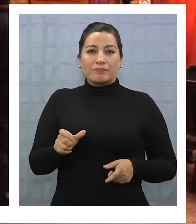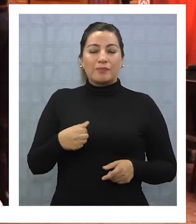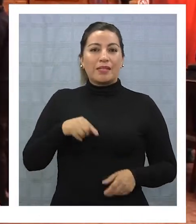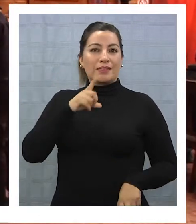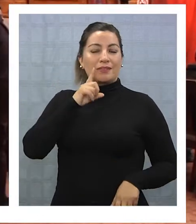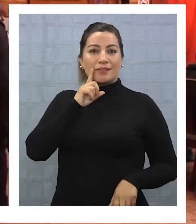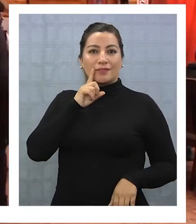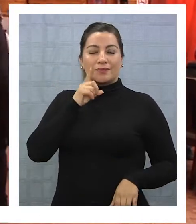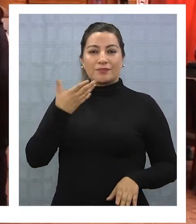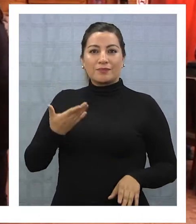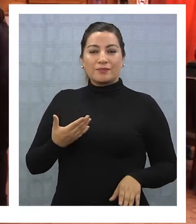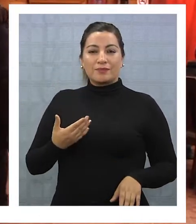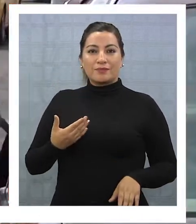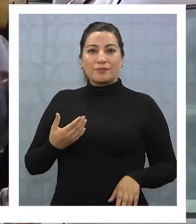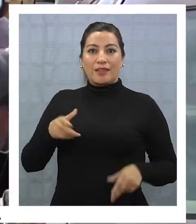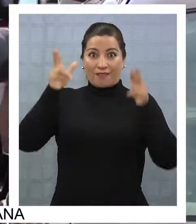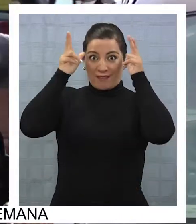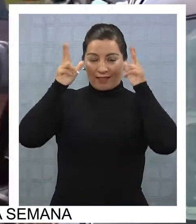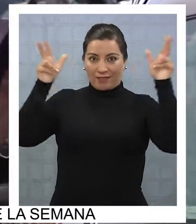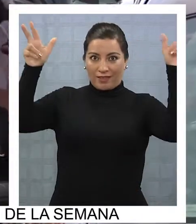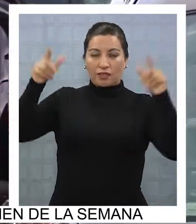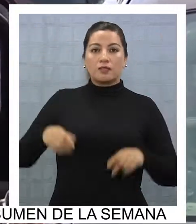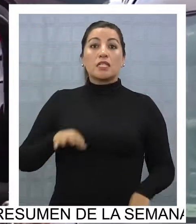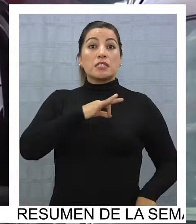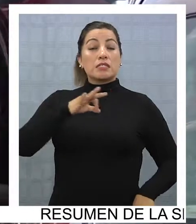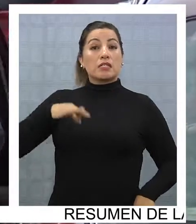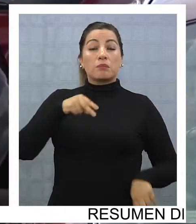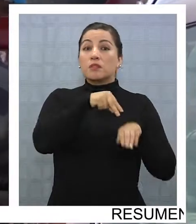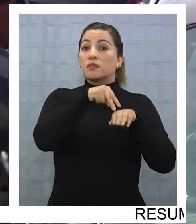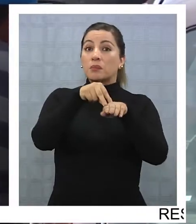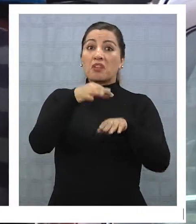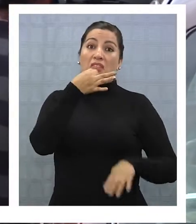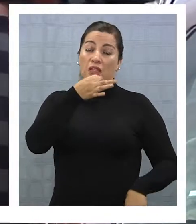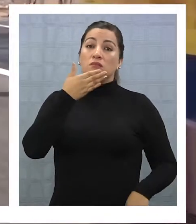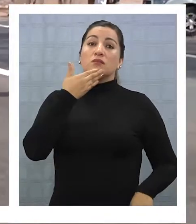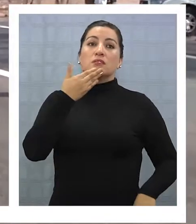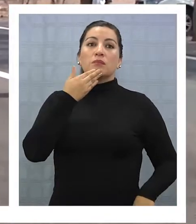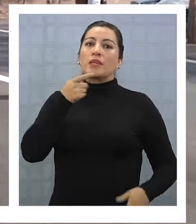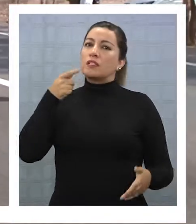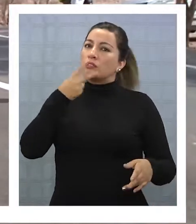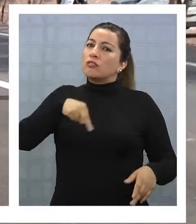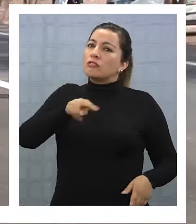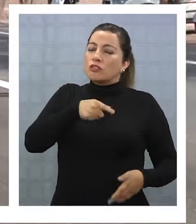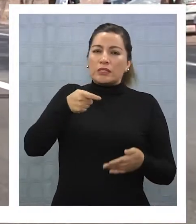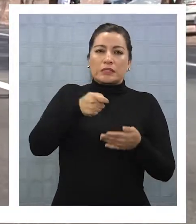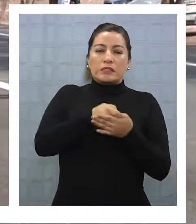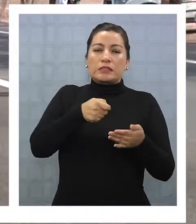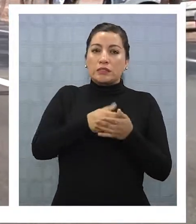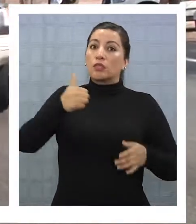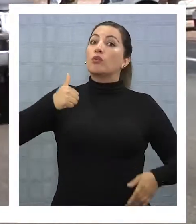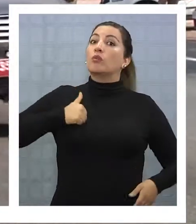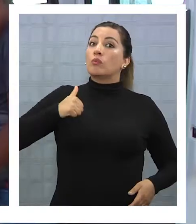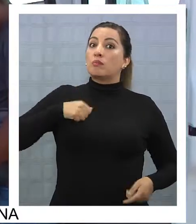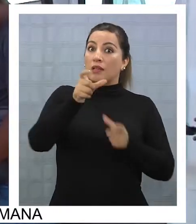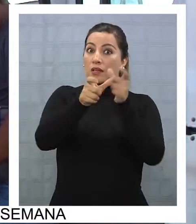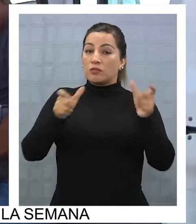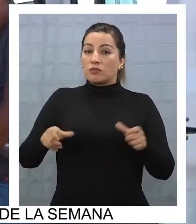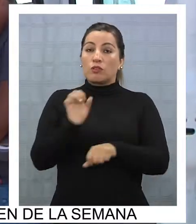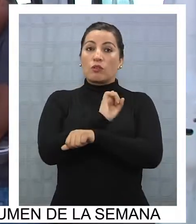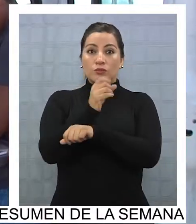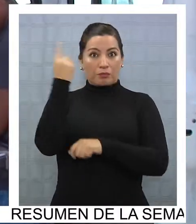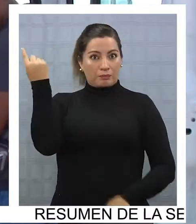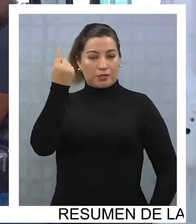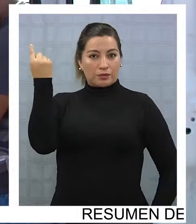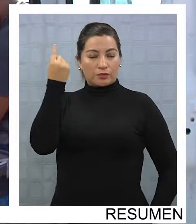de hacia La Tirana. El Seremi hace referencia también a las exigencias que deben cumplir los vehículos